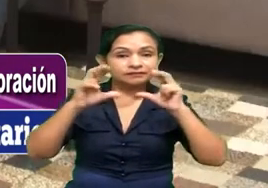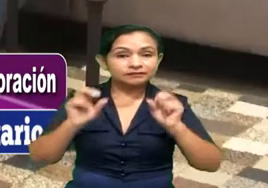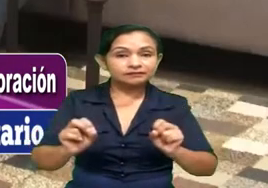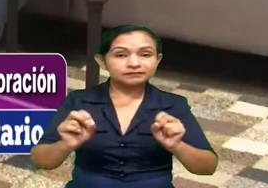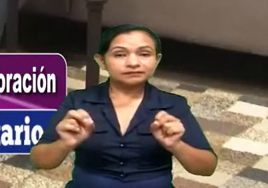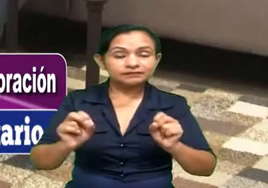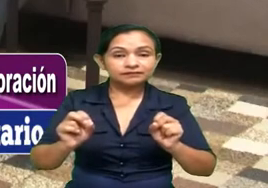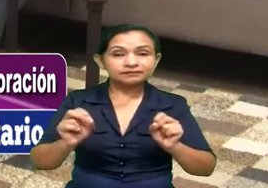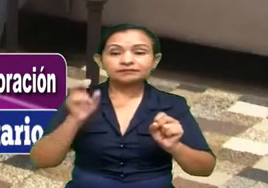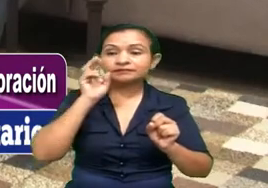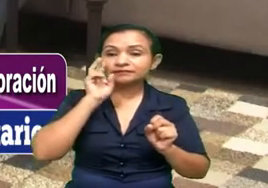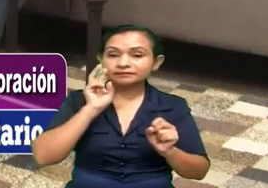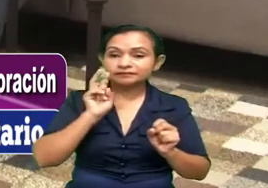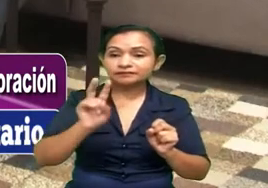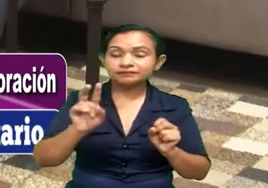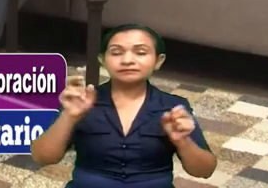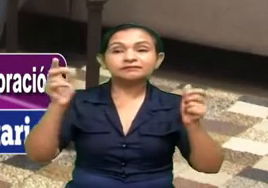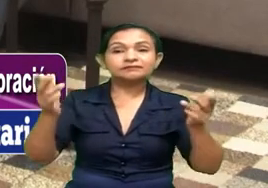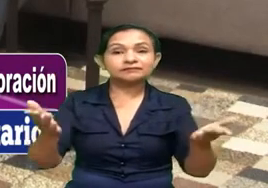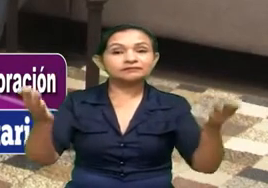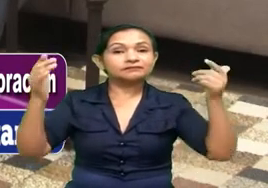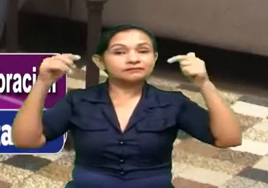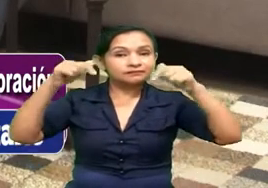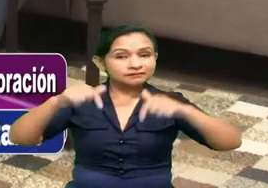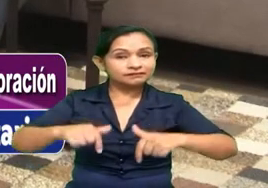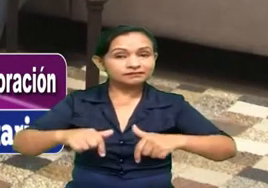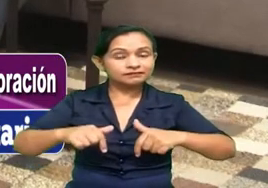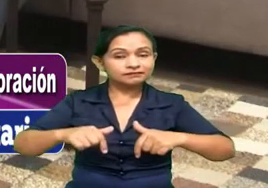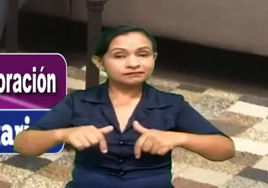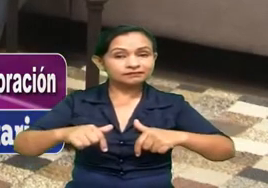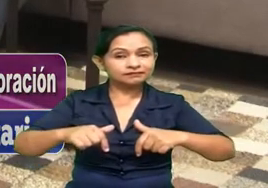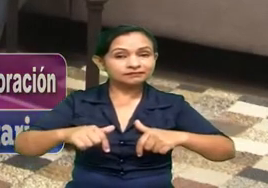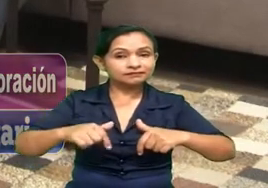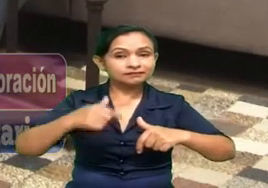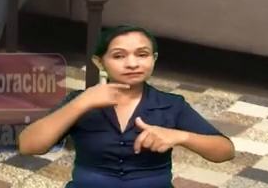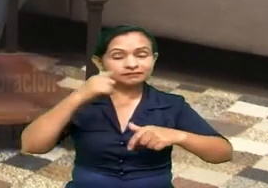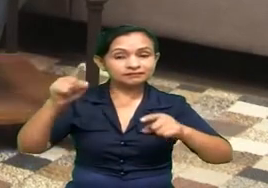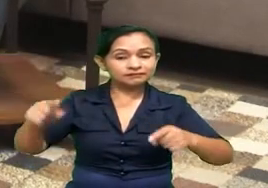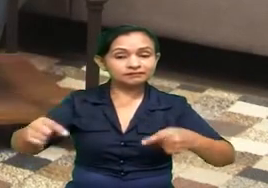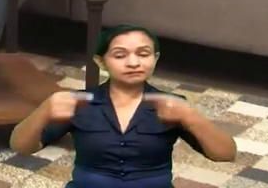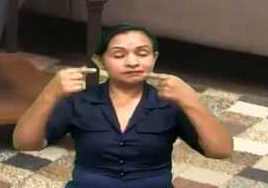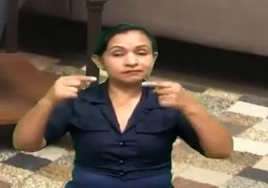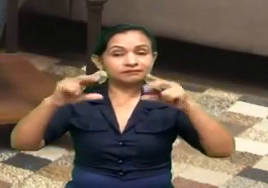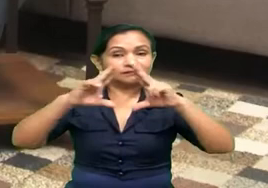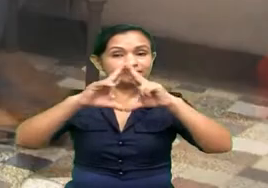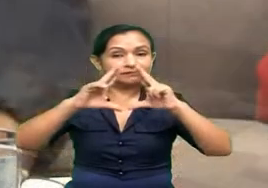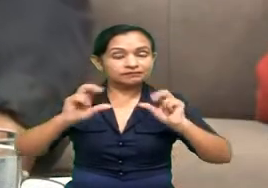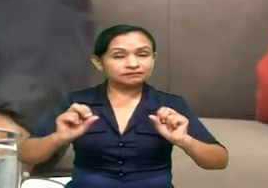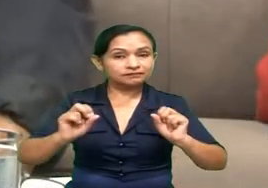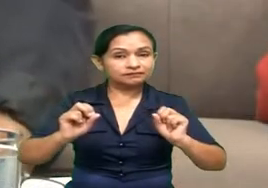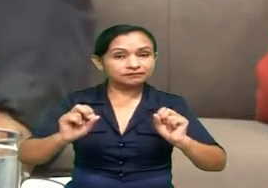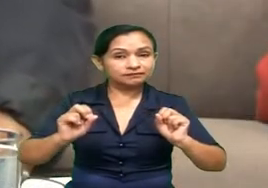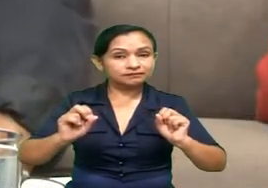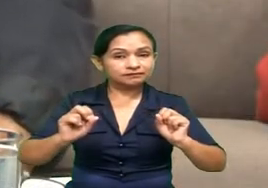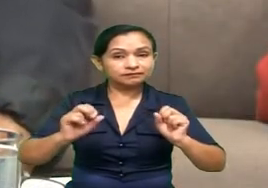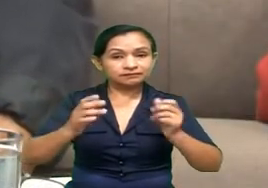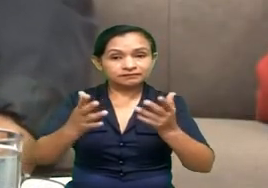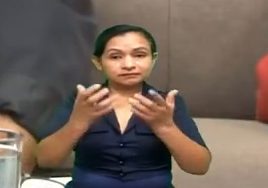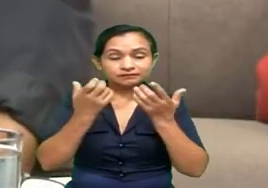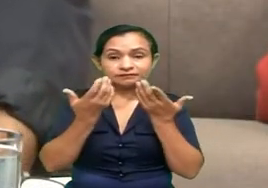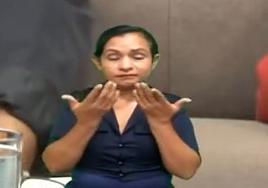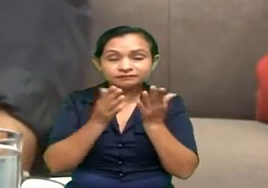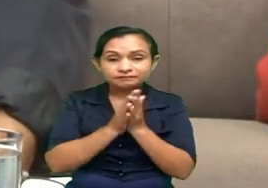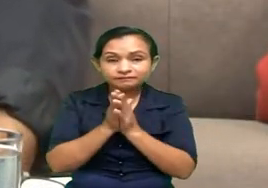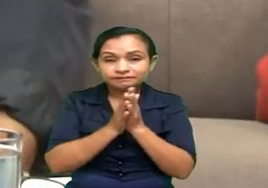se refleja todavía ahora con la actitud hostil contra Nicaragua, porque el interés y la